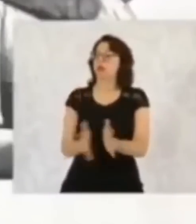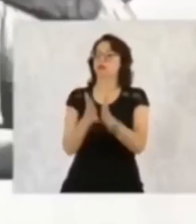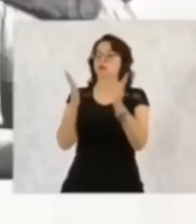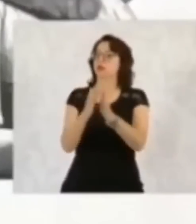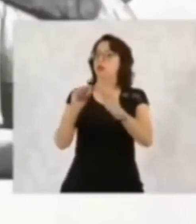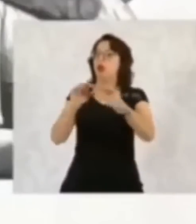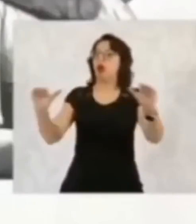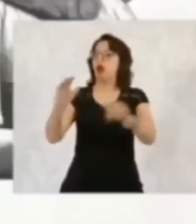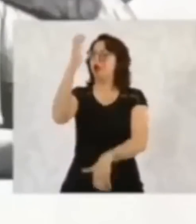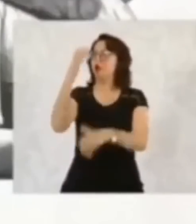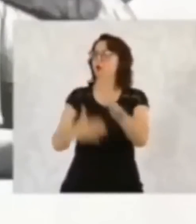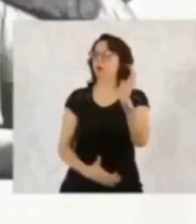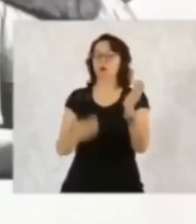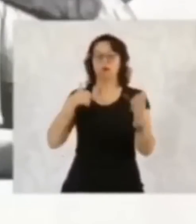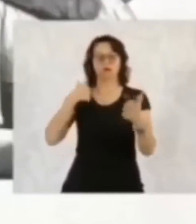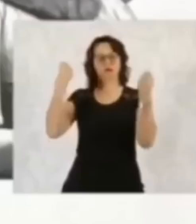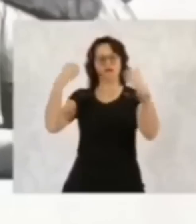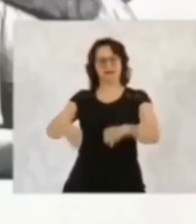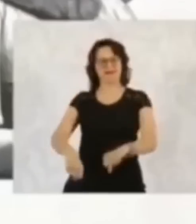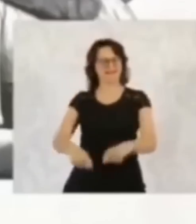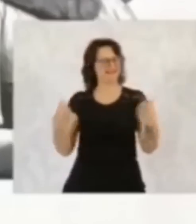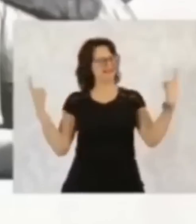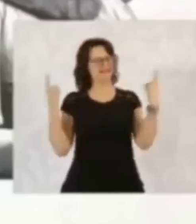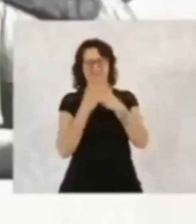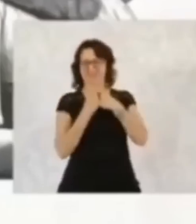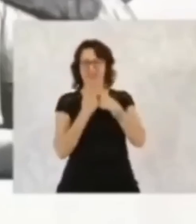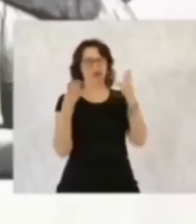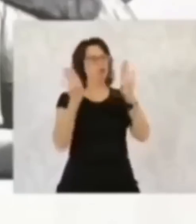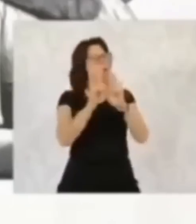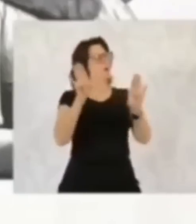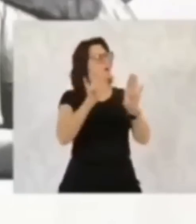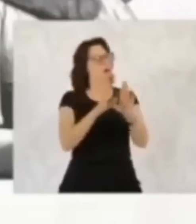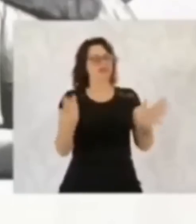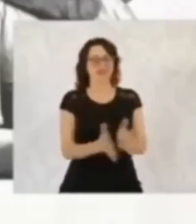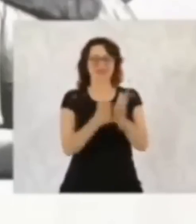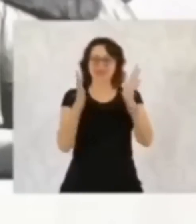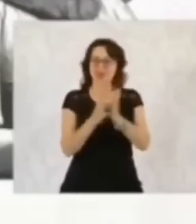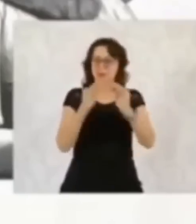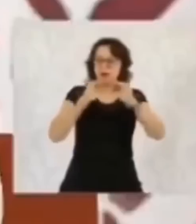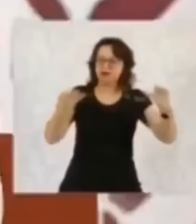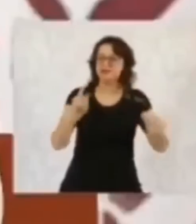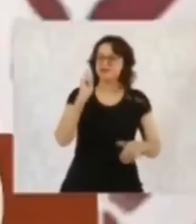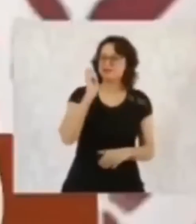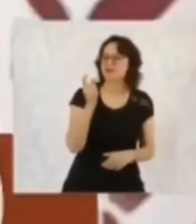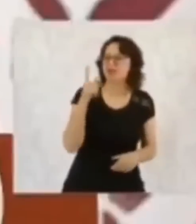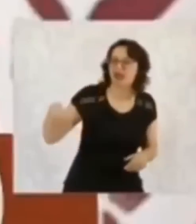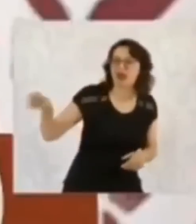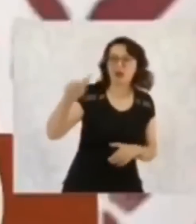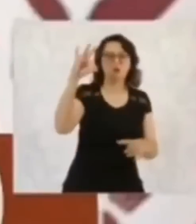democracia. ¿Cómo se va a acabar la democracia si es el pueblo quien va a elegir?